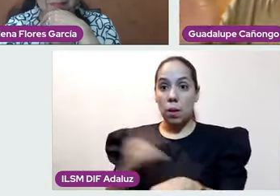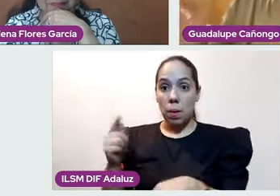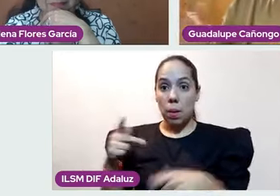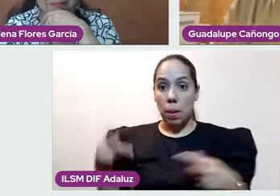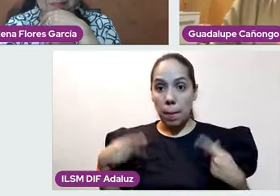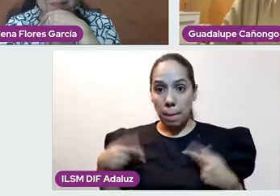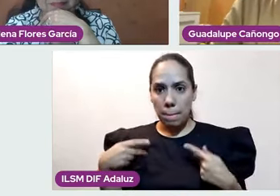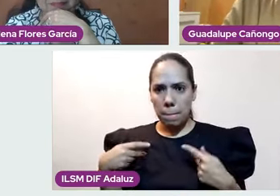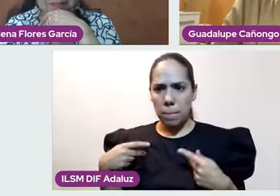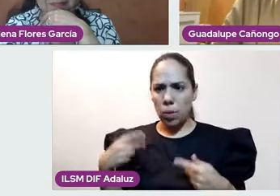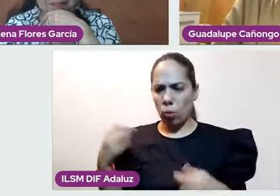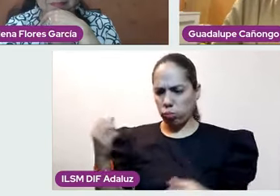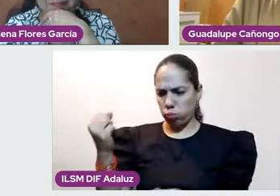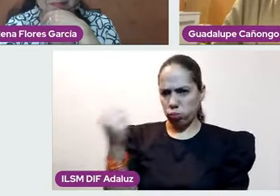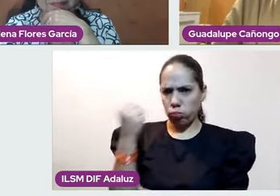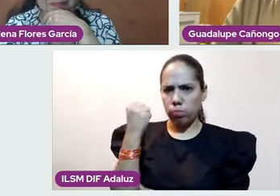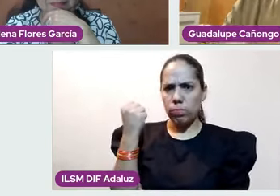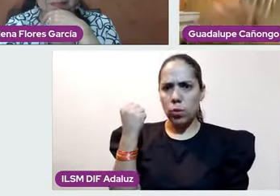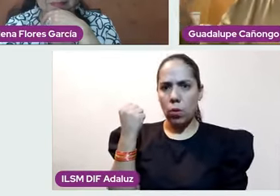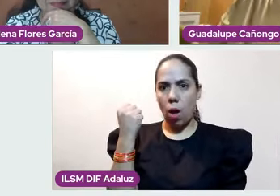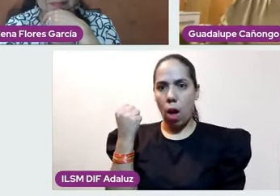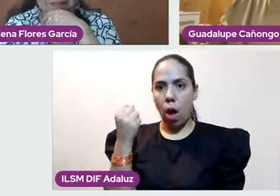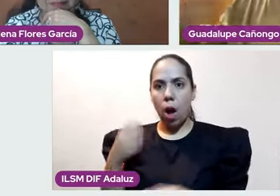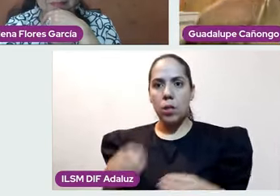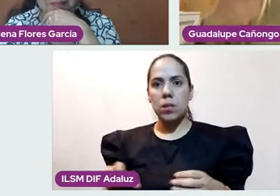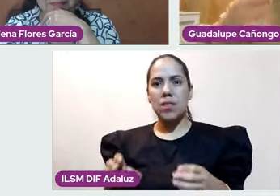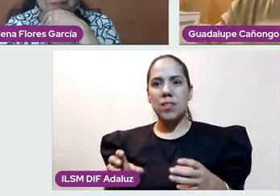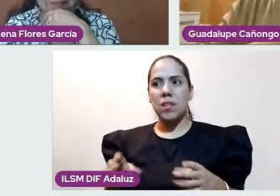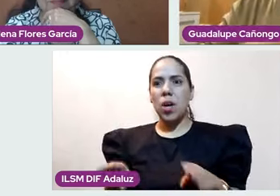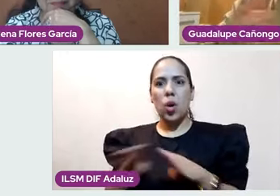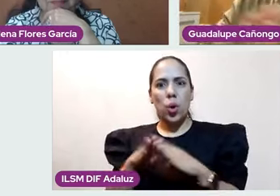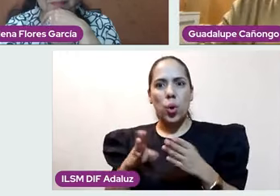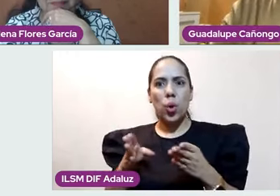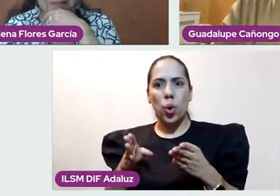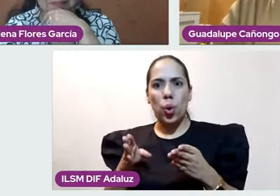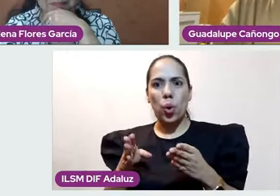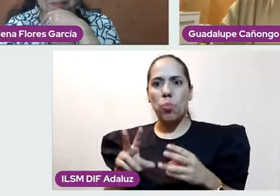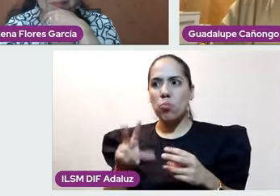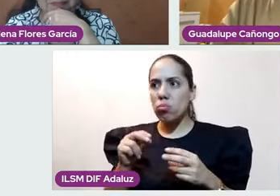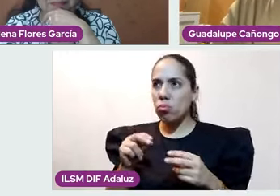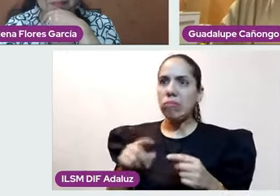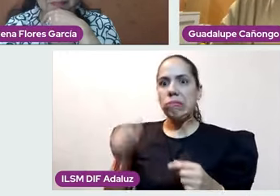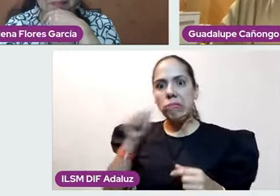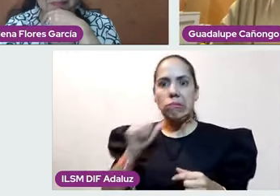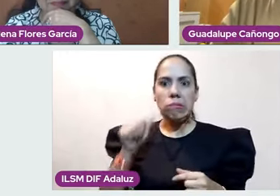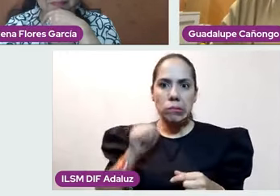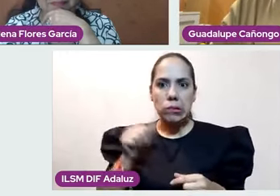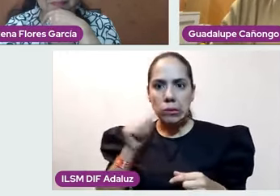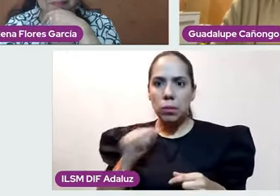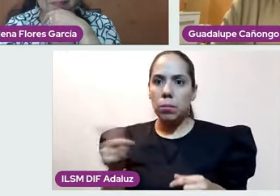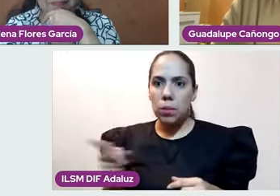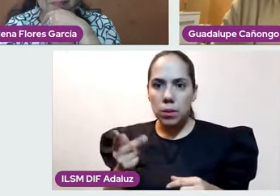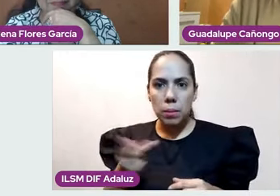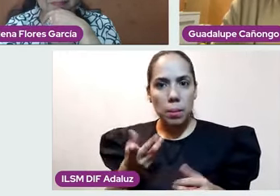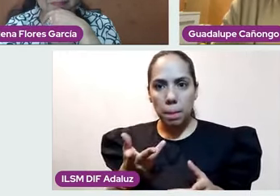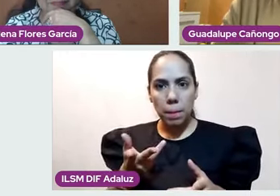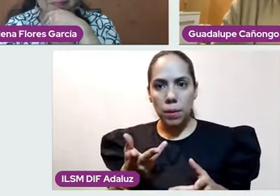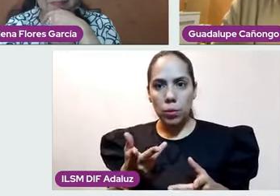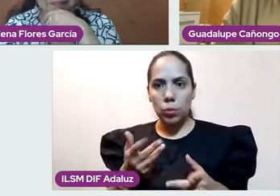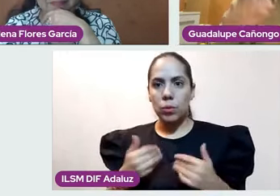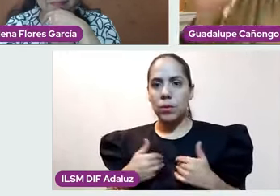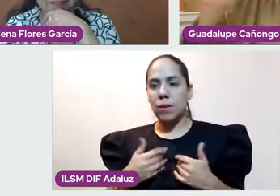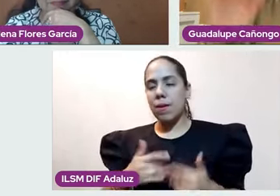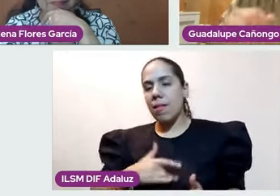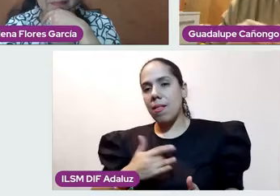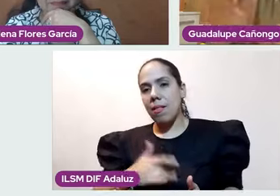en diferentes situaciones, ¿no? Que no tengo que estar preguntando, yo pregunto, yo lo busco, ¿no? No tengo que estar pidiendo que